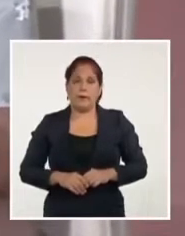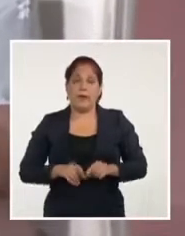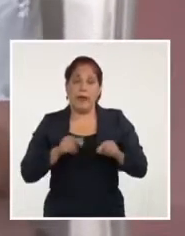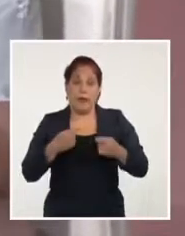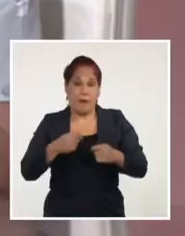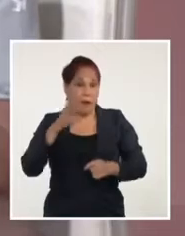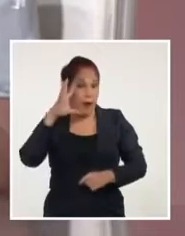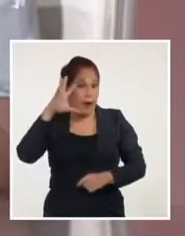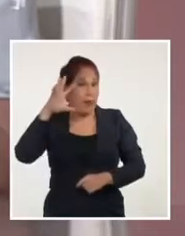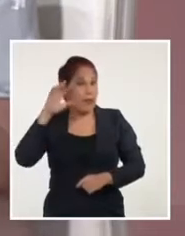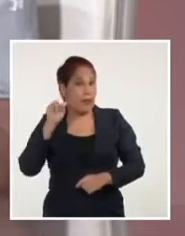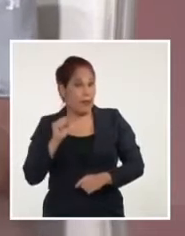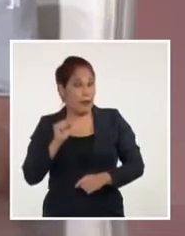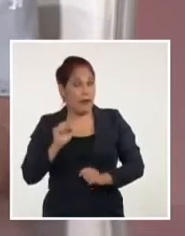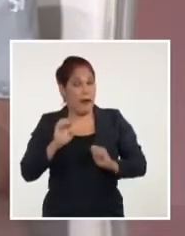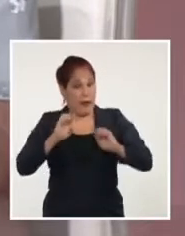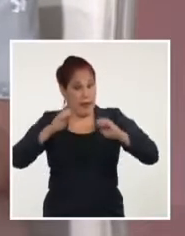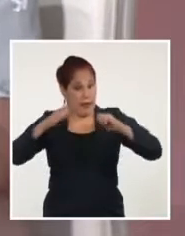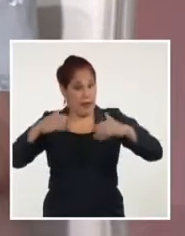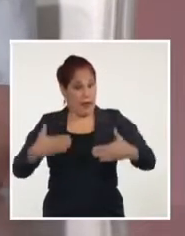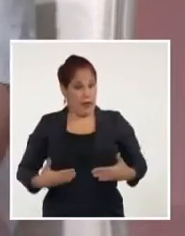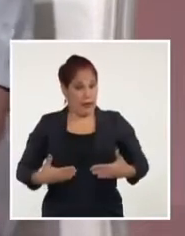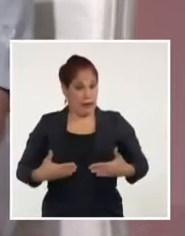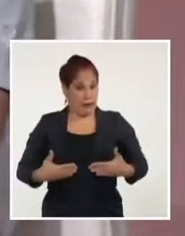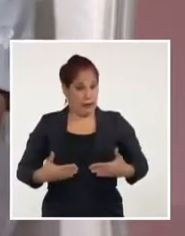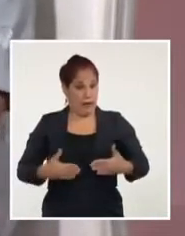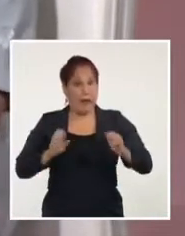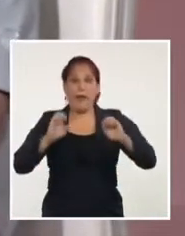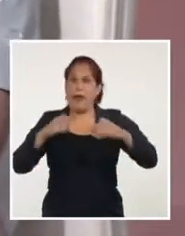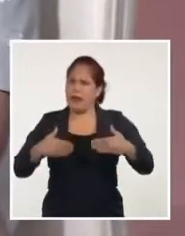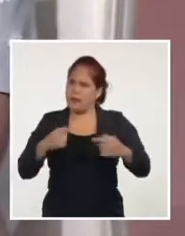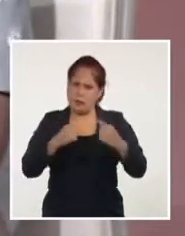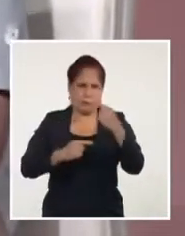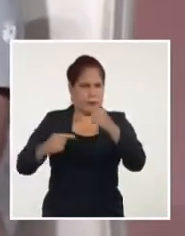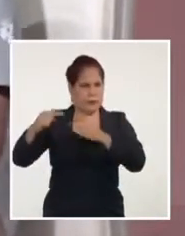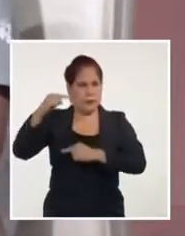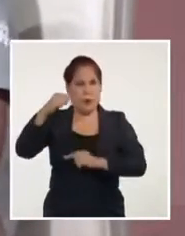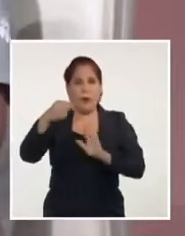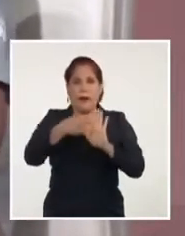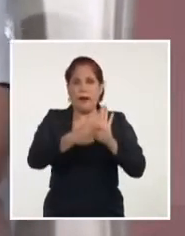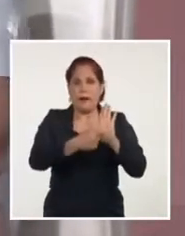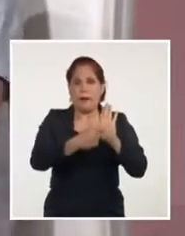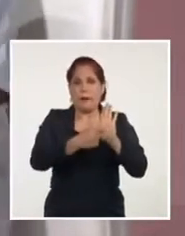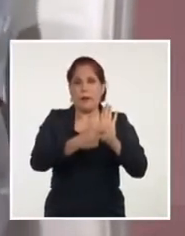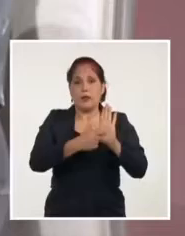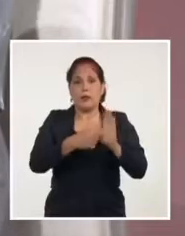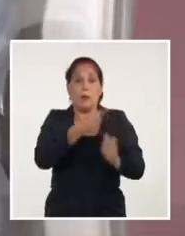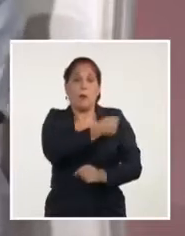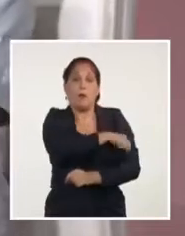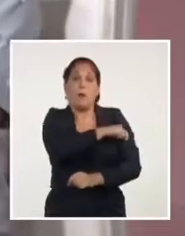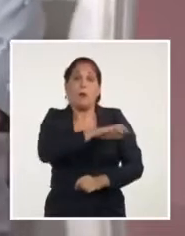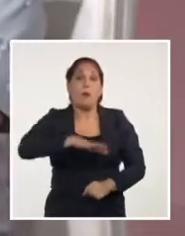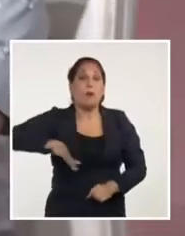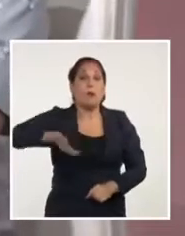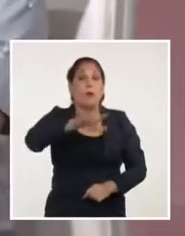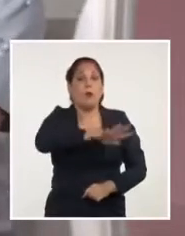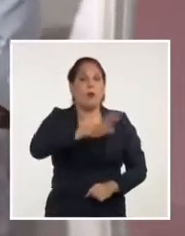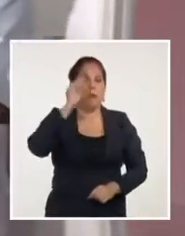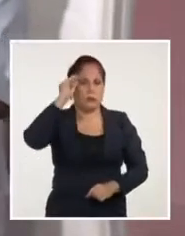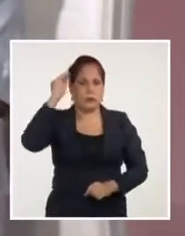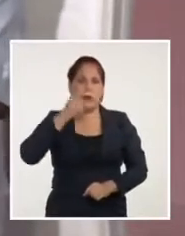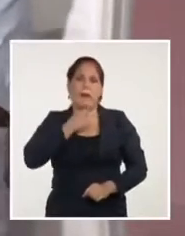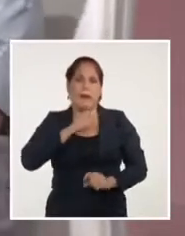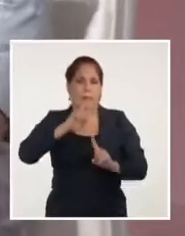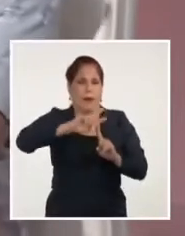que tener una ética ante el comportamiento de un elemento que es público, que responde a los públicos, que no trata